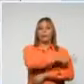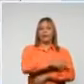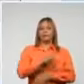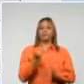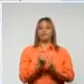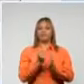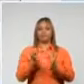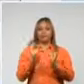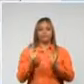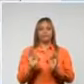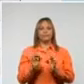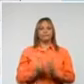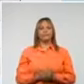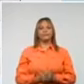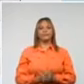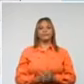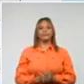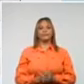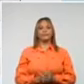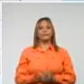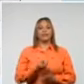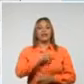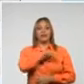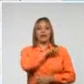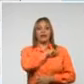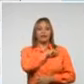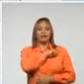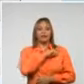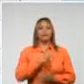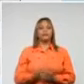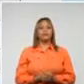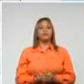COVID. Ayer se diagnosticaron